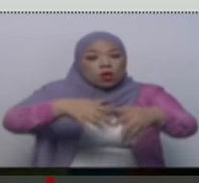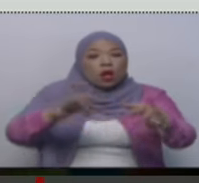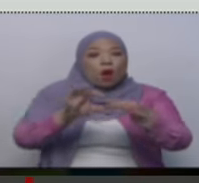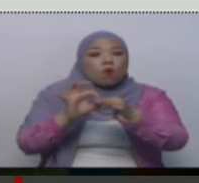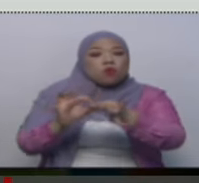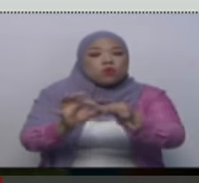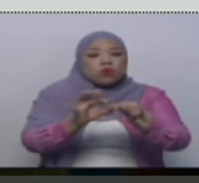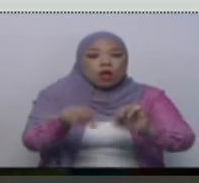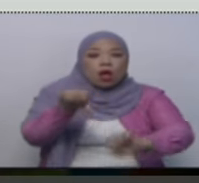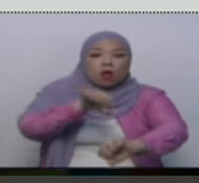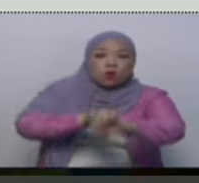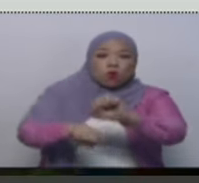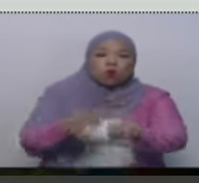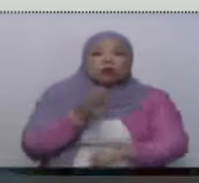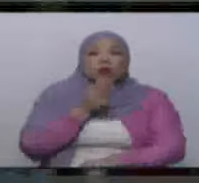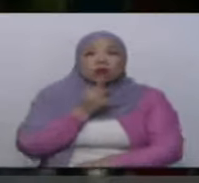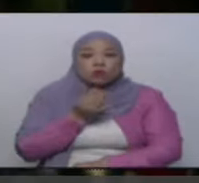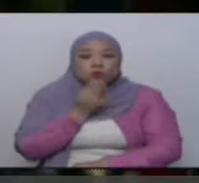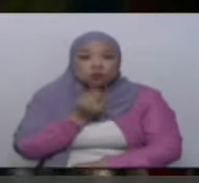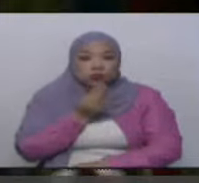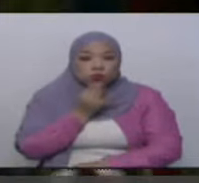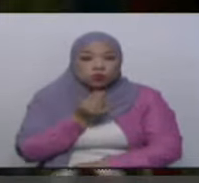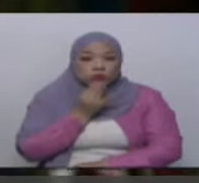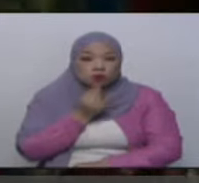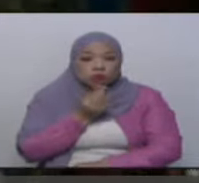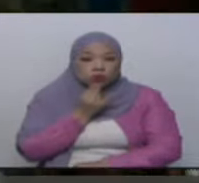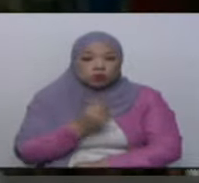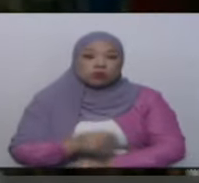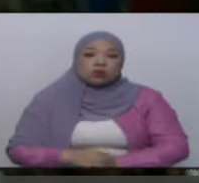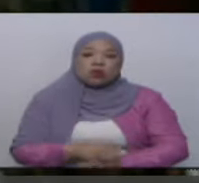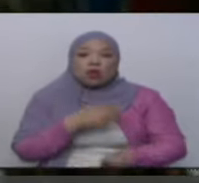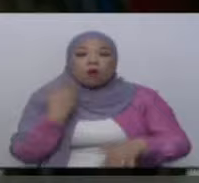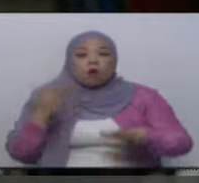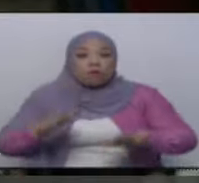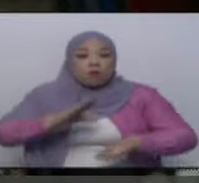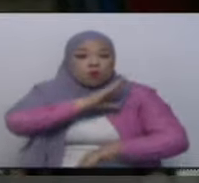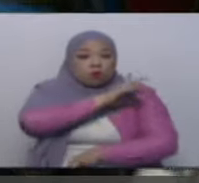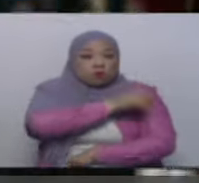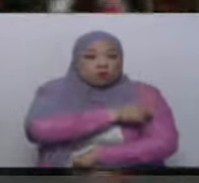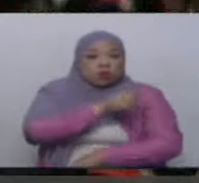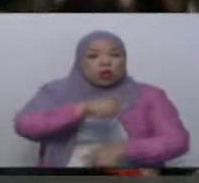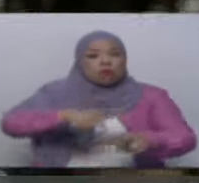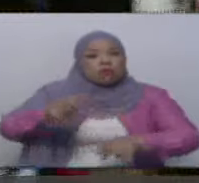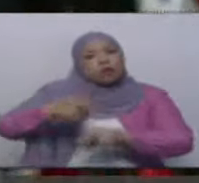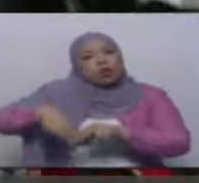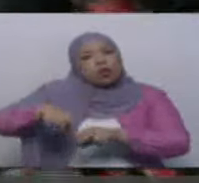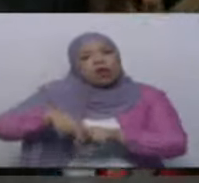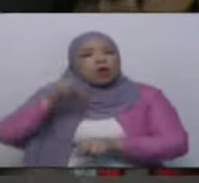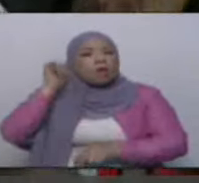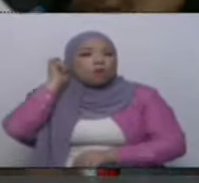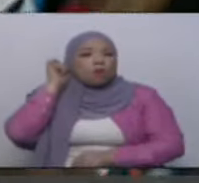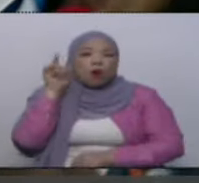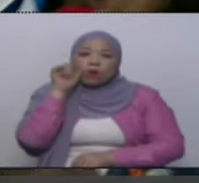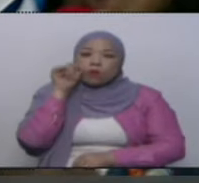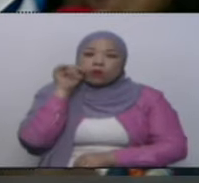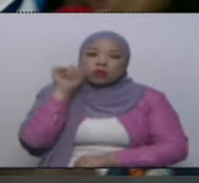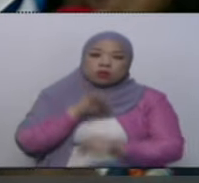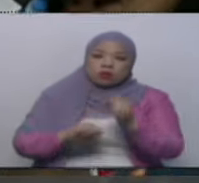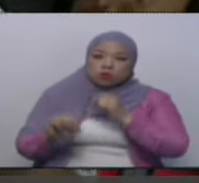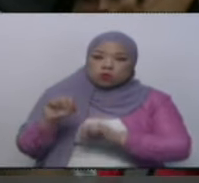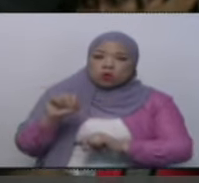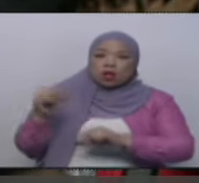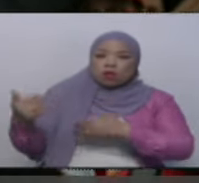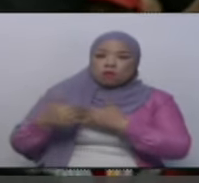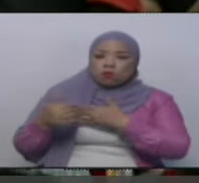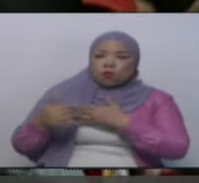en contra de este genocidio a Palestina. La gran marcha antiimperialista, antisionista y antiterrorista en contra de los